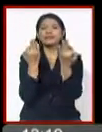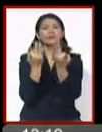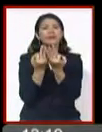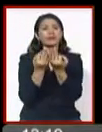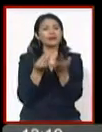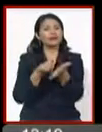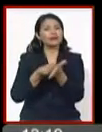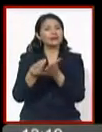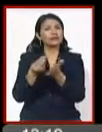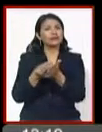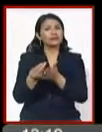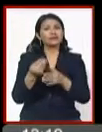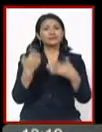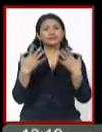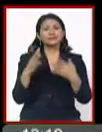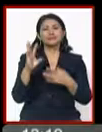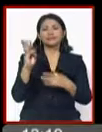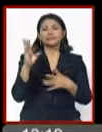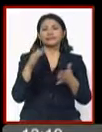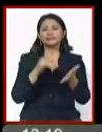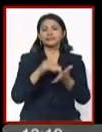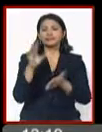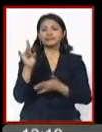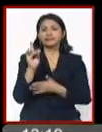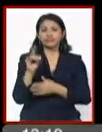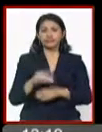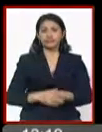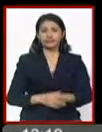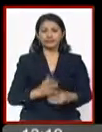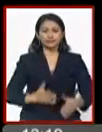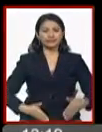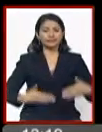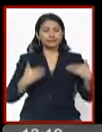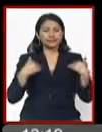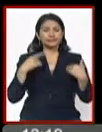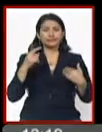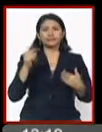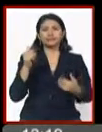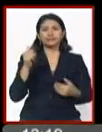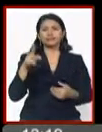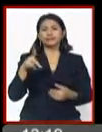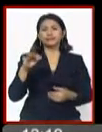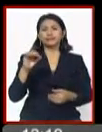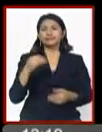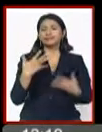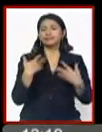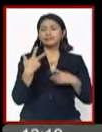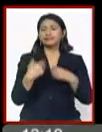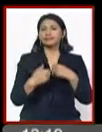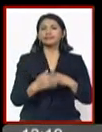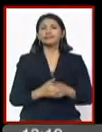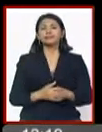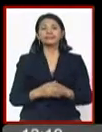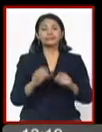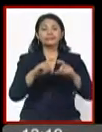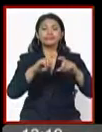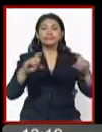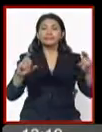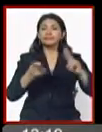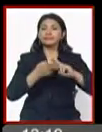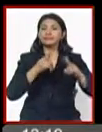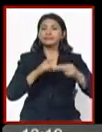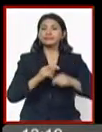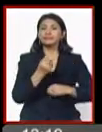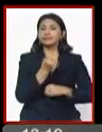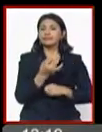los gastos sobrepasaron ya los seis mil bolivianos la vida del señor tapia corre peligro los números y aparecen en su pantalla